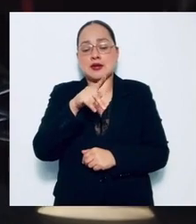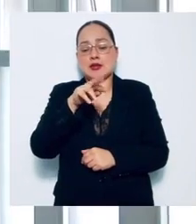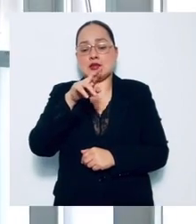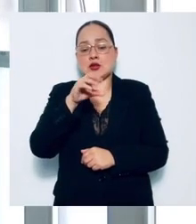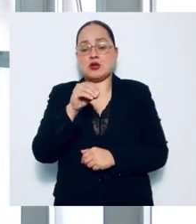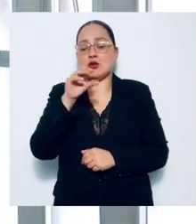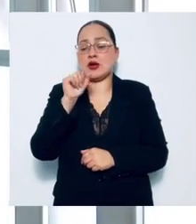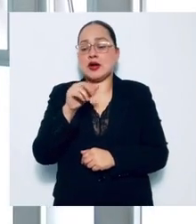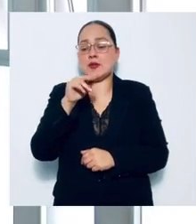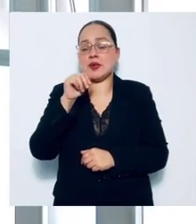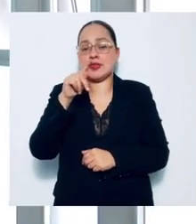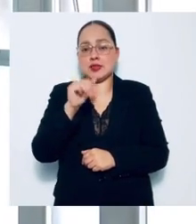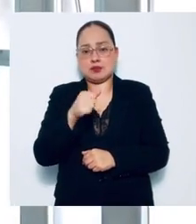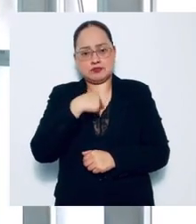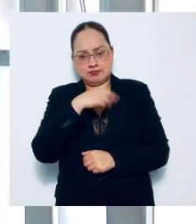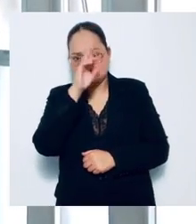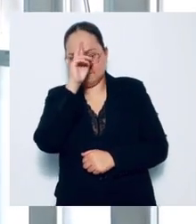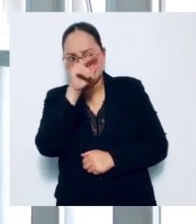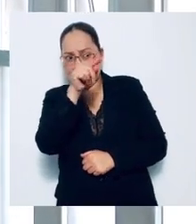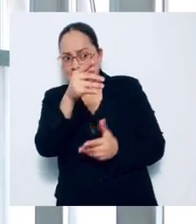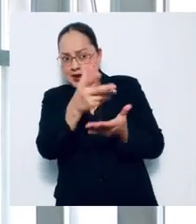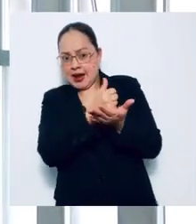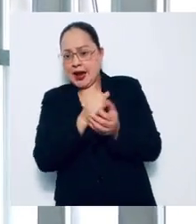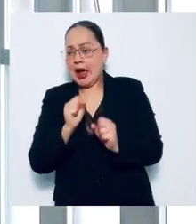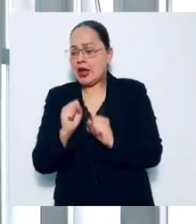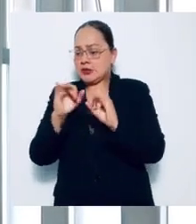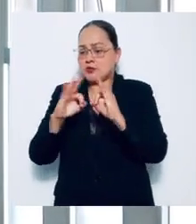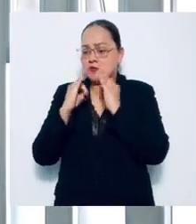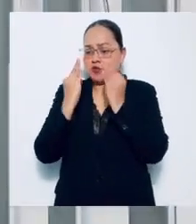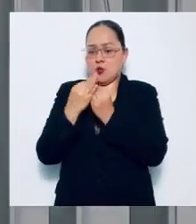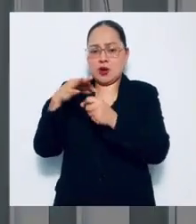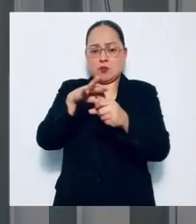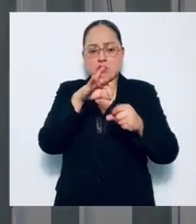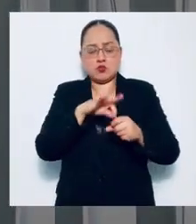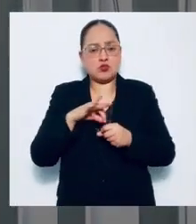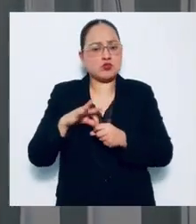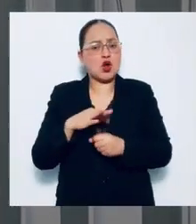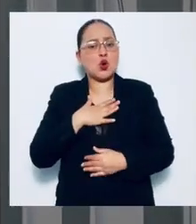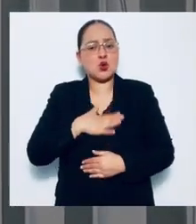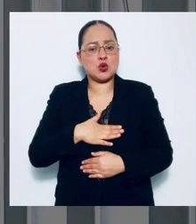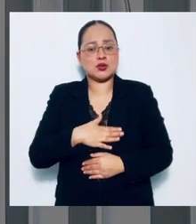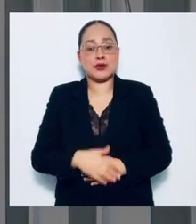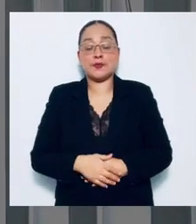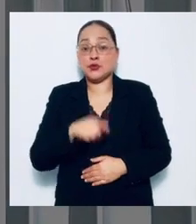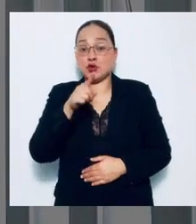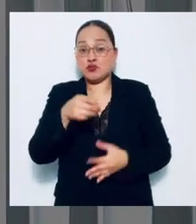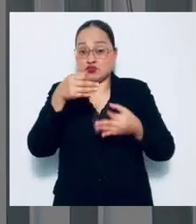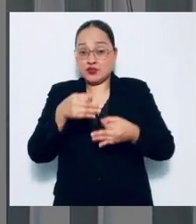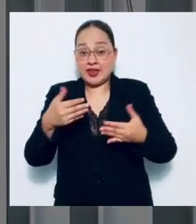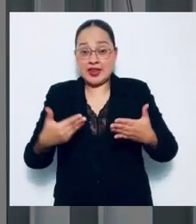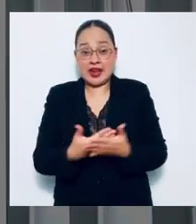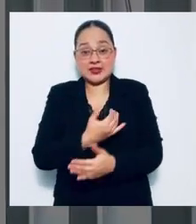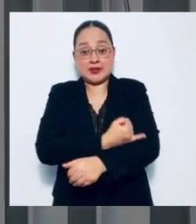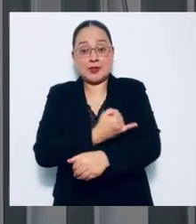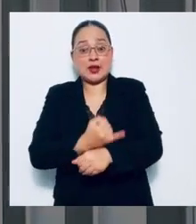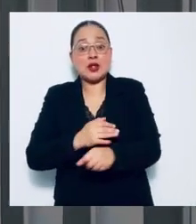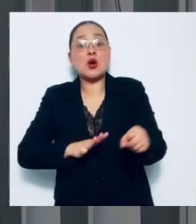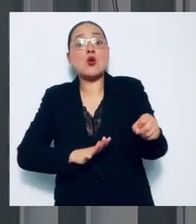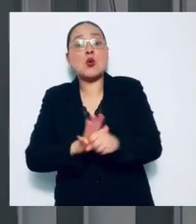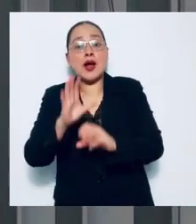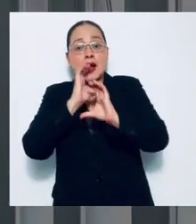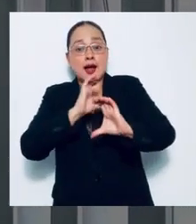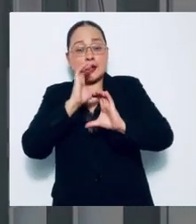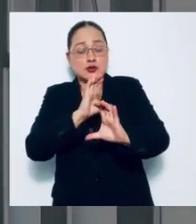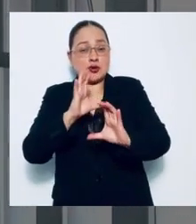Armenta. Eso yo lo respeto y así es la democracia. Pregunta obligada si eres de Iztapalapa. ¿Cuál es tu canción favorita